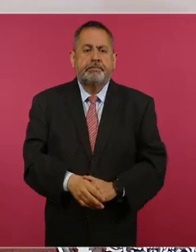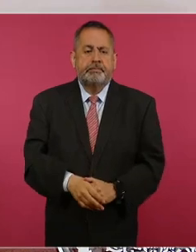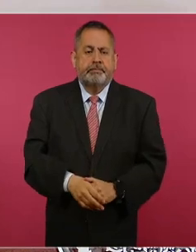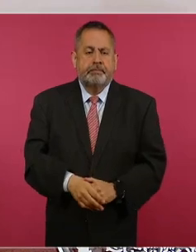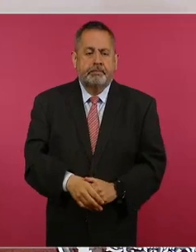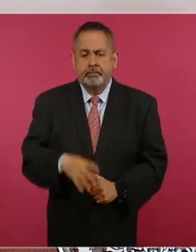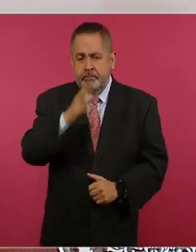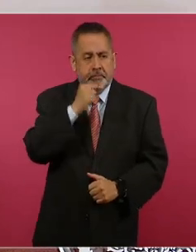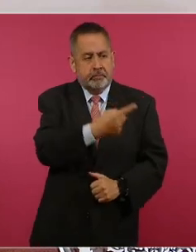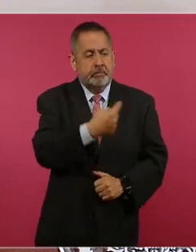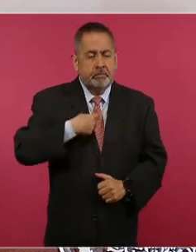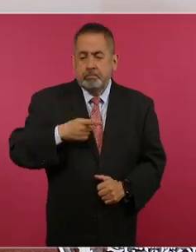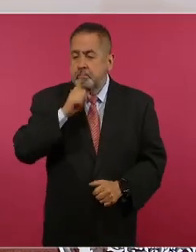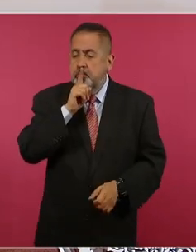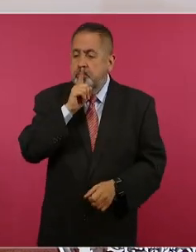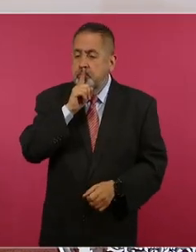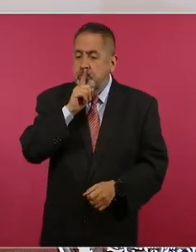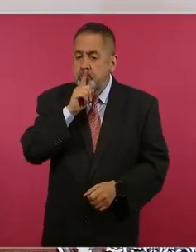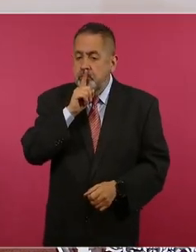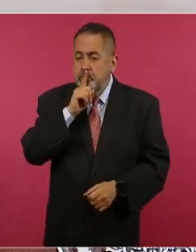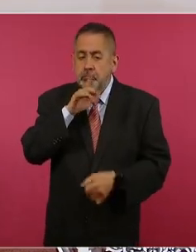no puede haber censura,